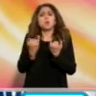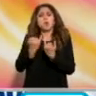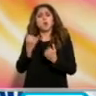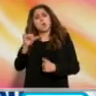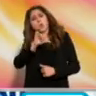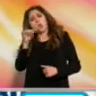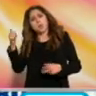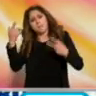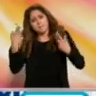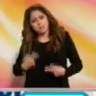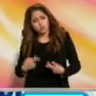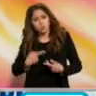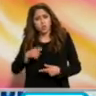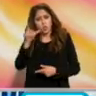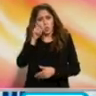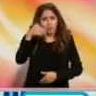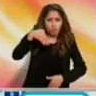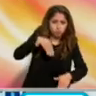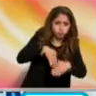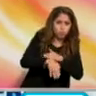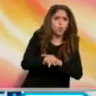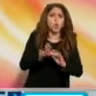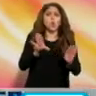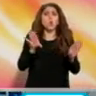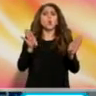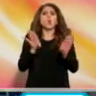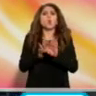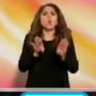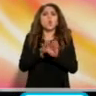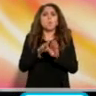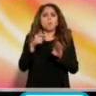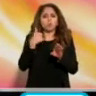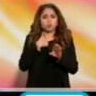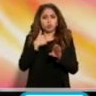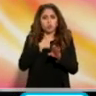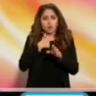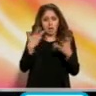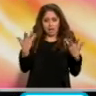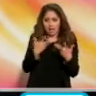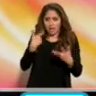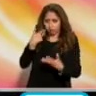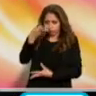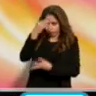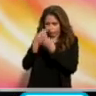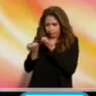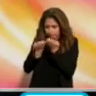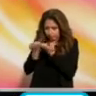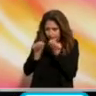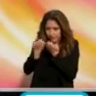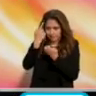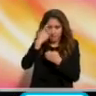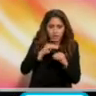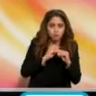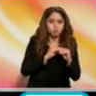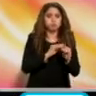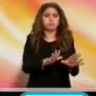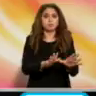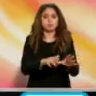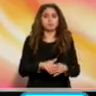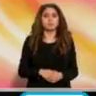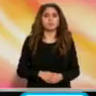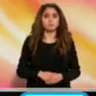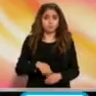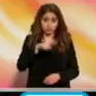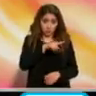interesado en ver cómo ensaya un actor. Claro. ¿Qué pasa Lo que hay detrás de, ¿no? Claro, Es mucho, exacto. mucho. Eso está padrísimo. Un método para actores